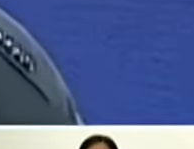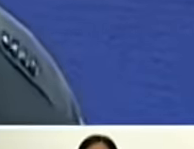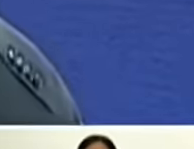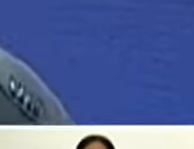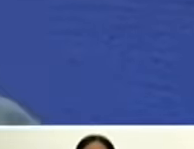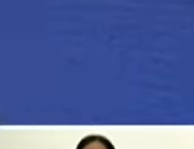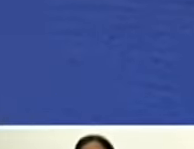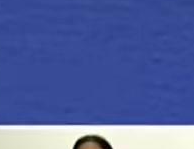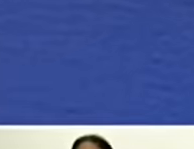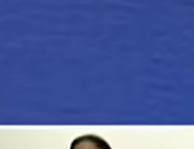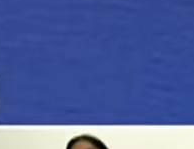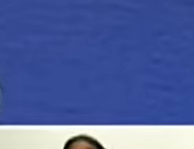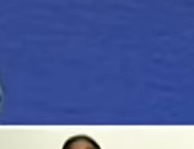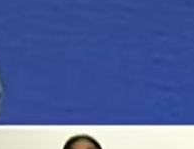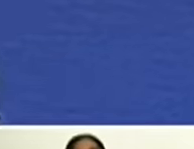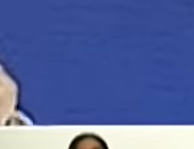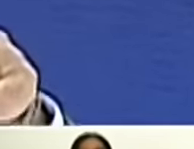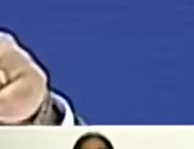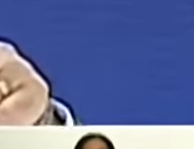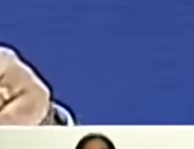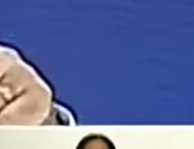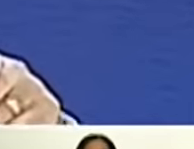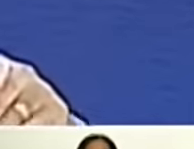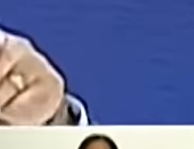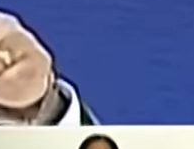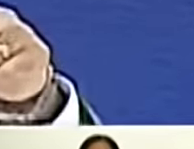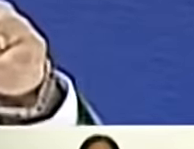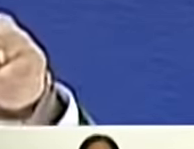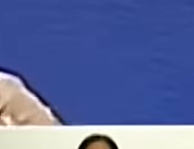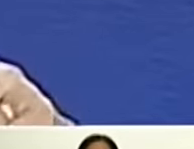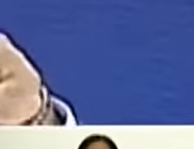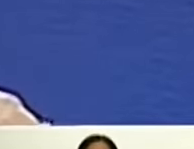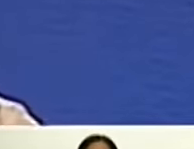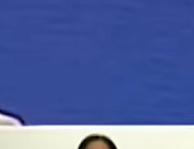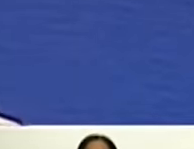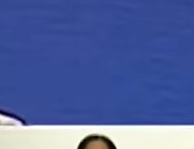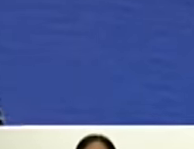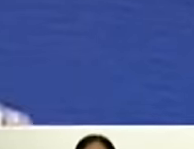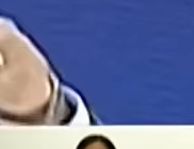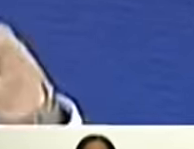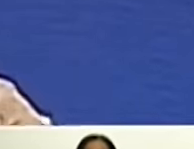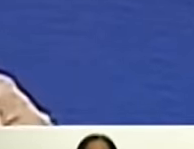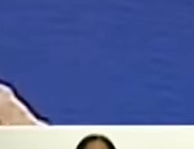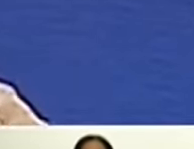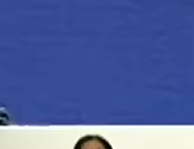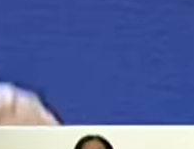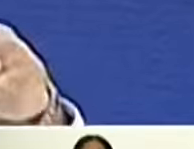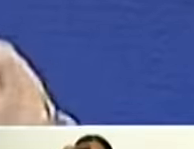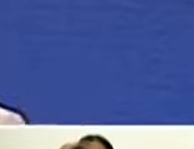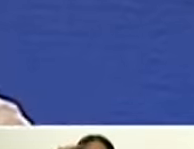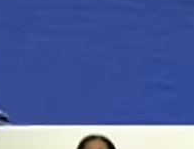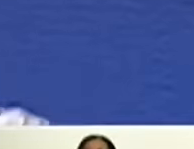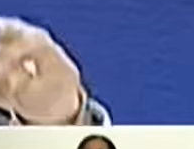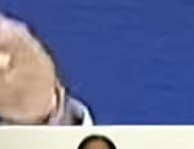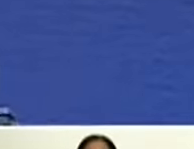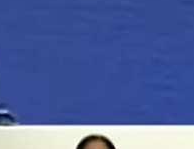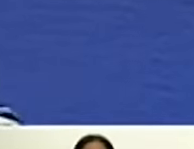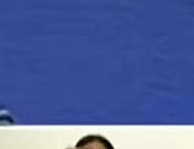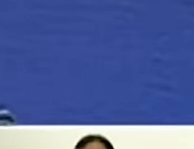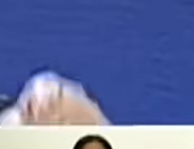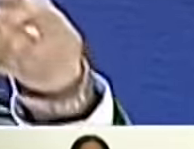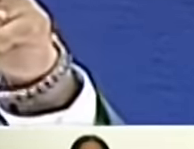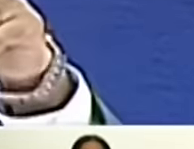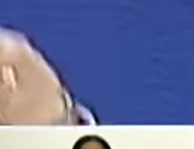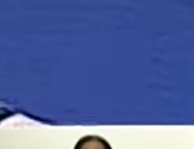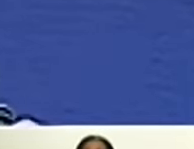20, 30, 40 años. Porque aquí, en esta juventud militar, están los generales y